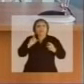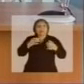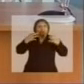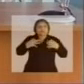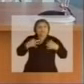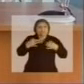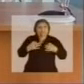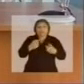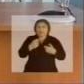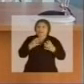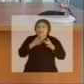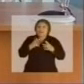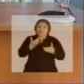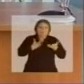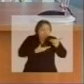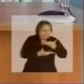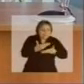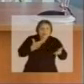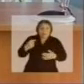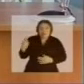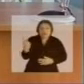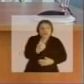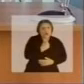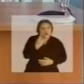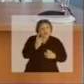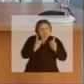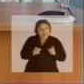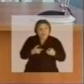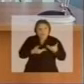lo suficientemente solidarios,